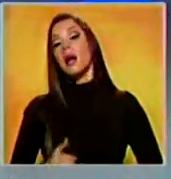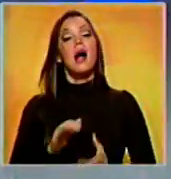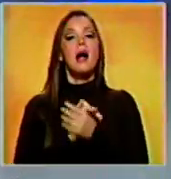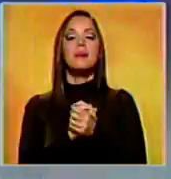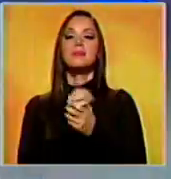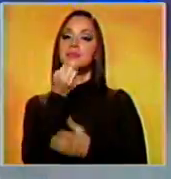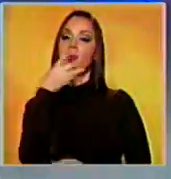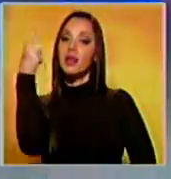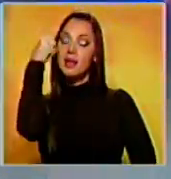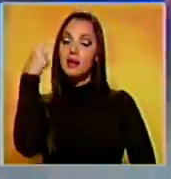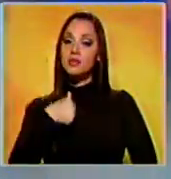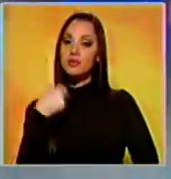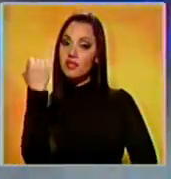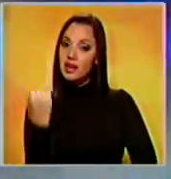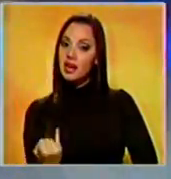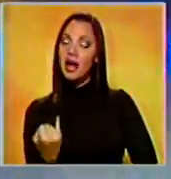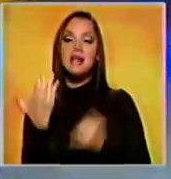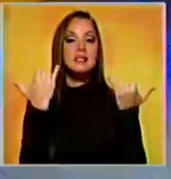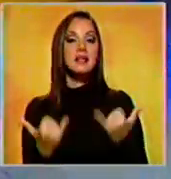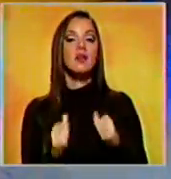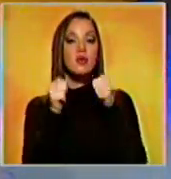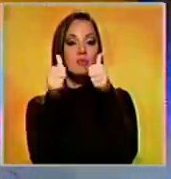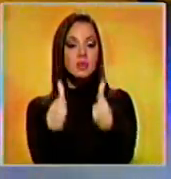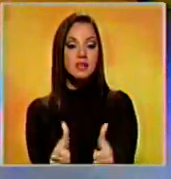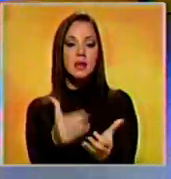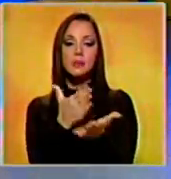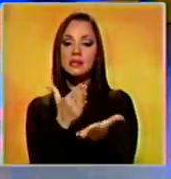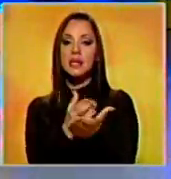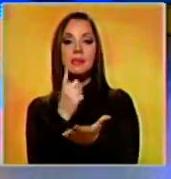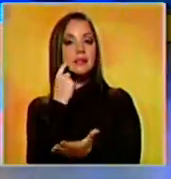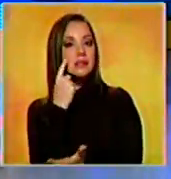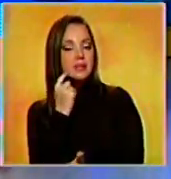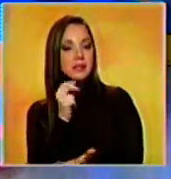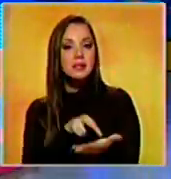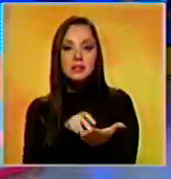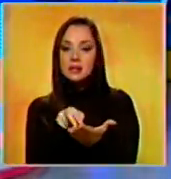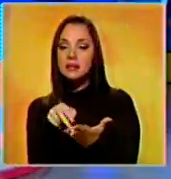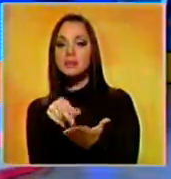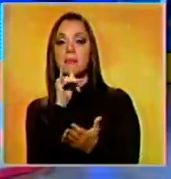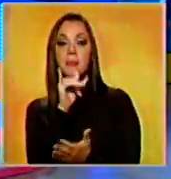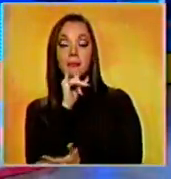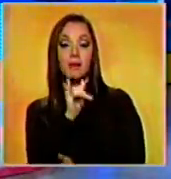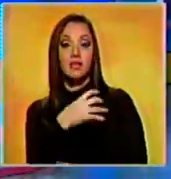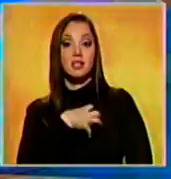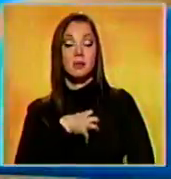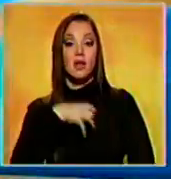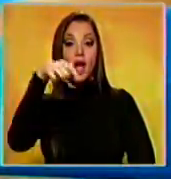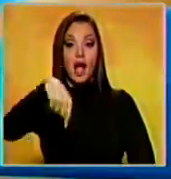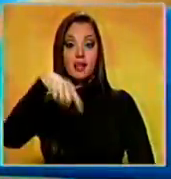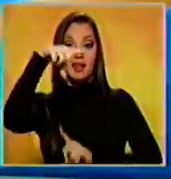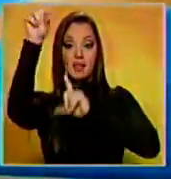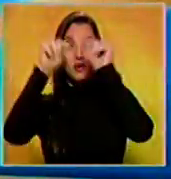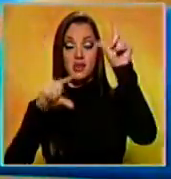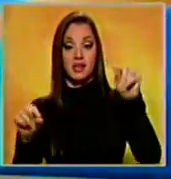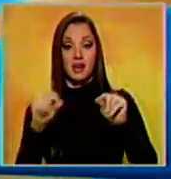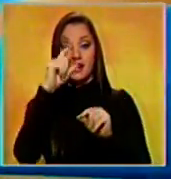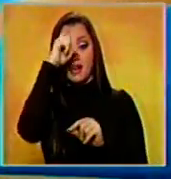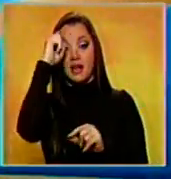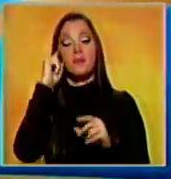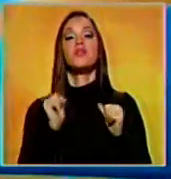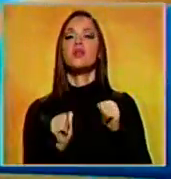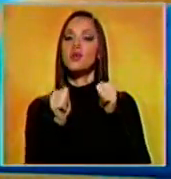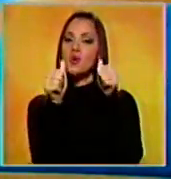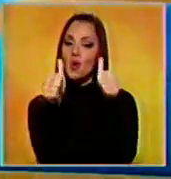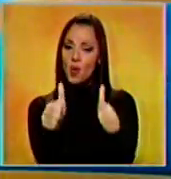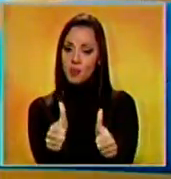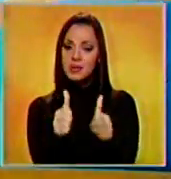Amigos, buen día para todos. Yo soy Federica Guzmán y desde ya comenzamos nuestro acostumbrado recorrido por las noticias del entretenimiento aquí en Estrenos y Estrellas. Iniciamos